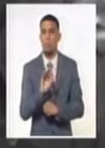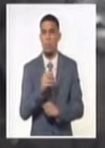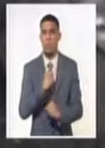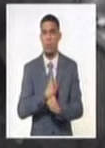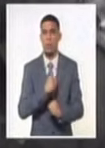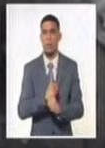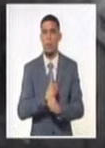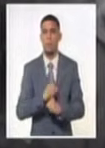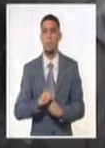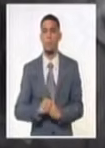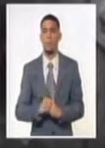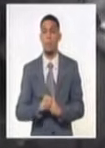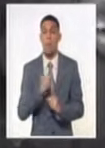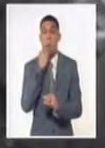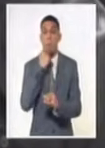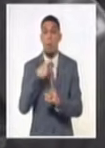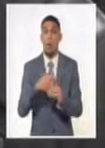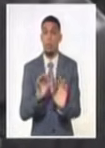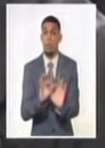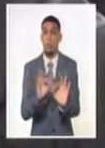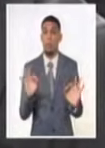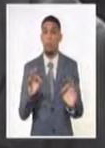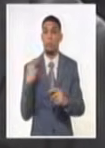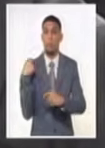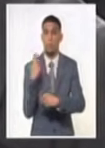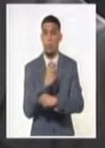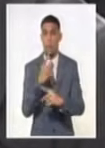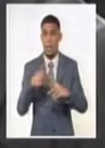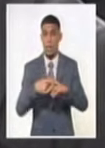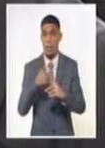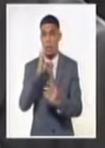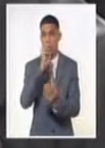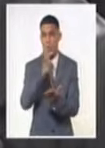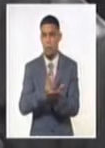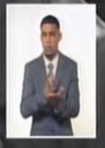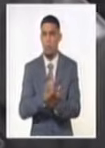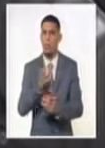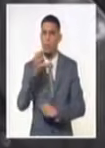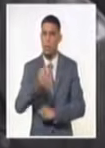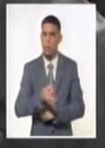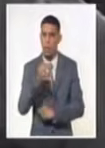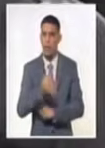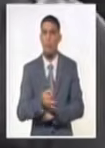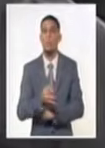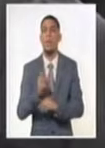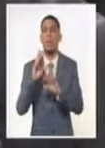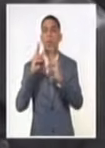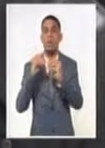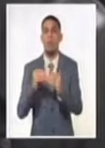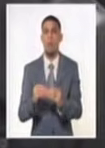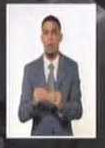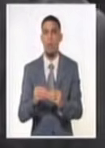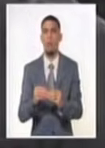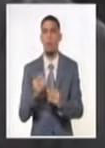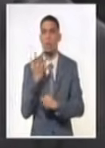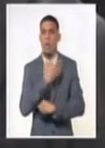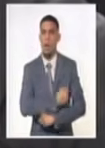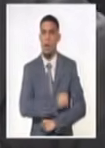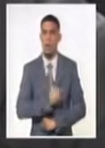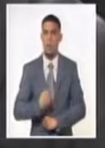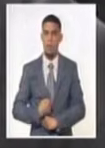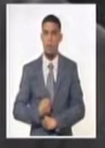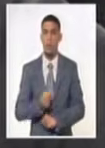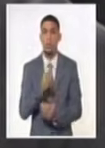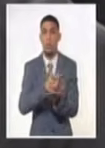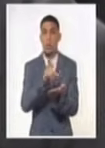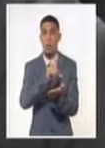La calidad de la enseñanza y la educación siempre será el resultado del esfuerzo común de la escuela, la